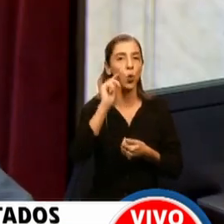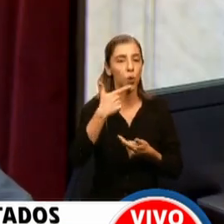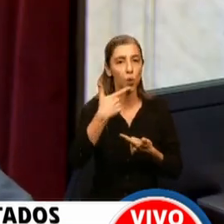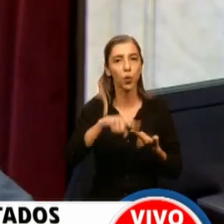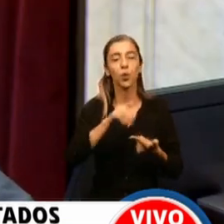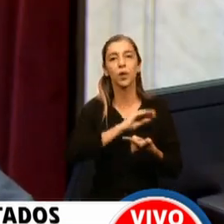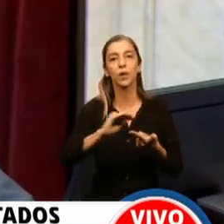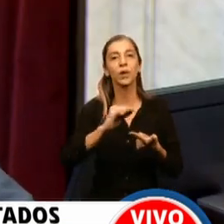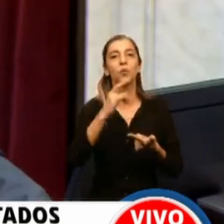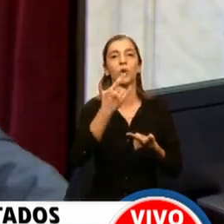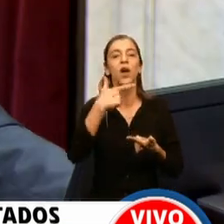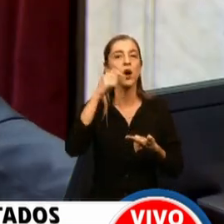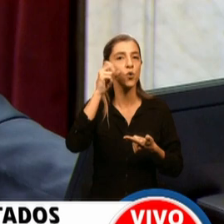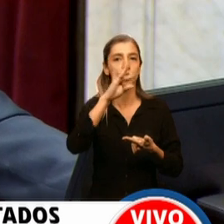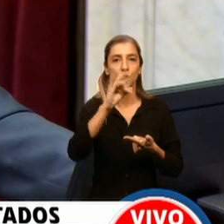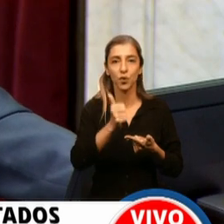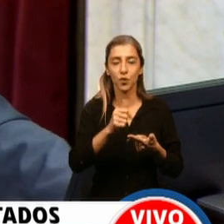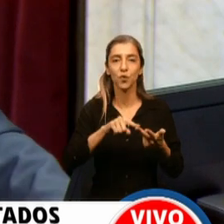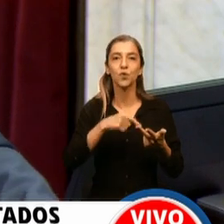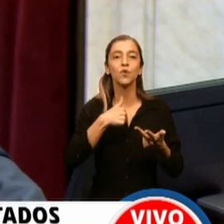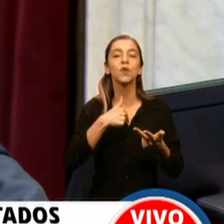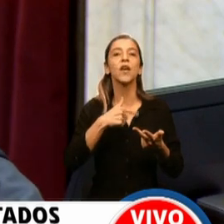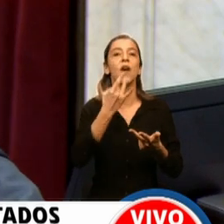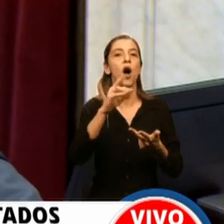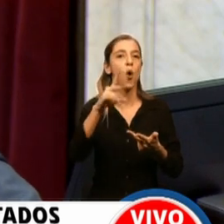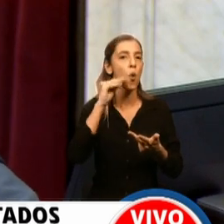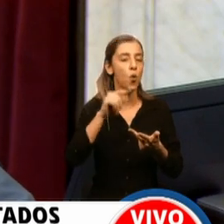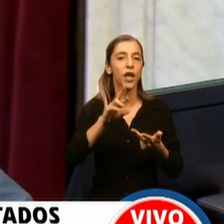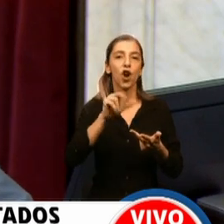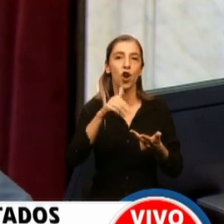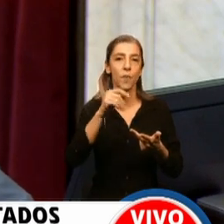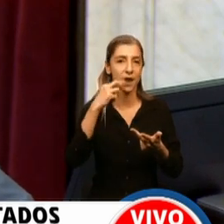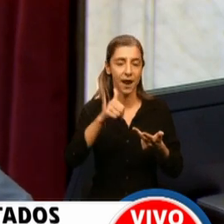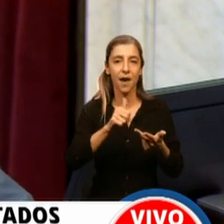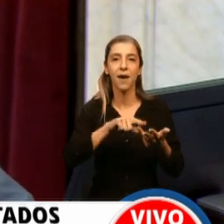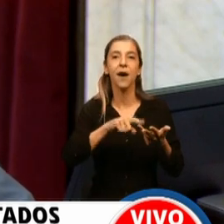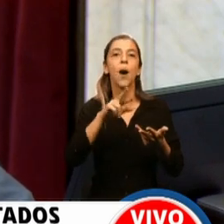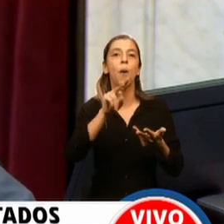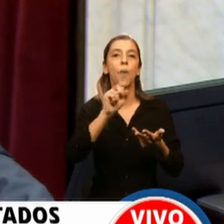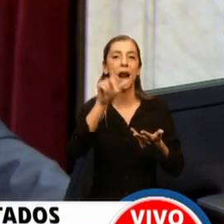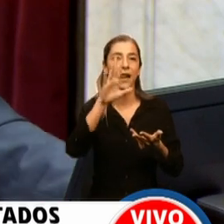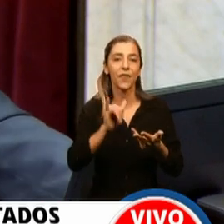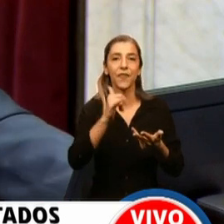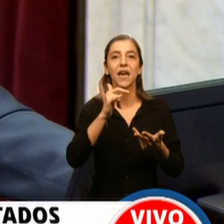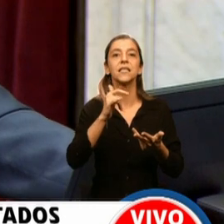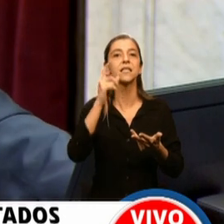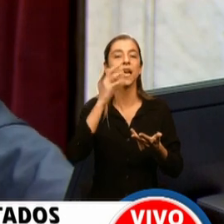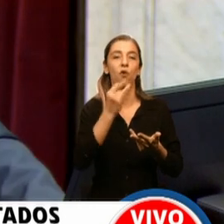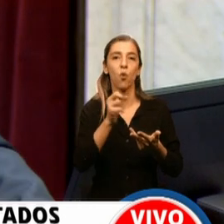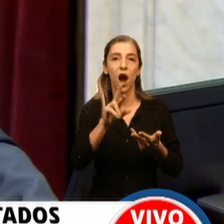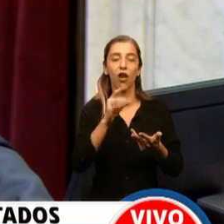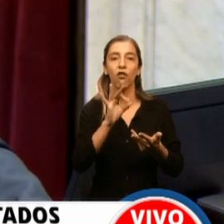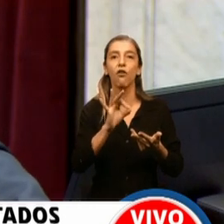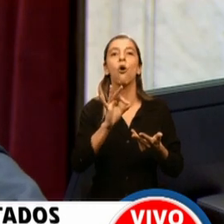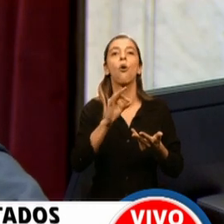diputada a usted a marisa diputada y romina diputado valdés eduardo diputada